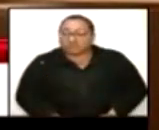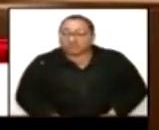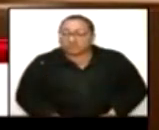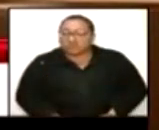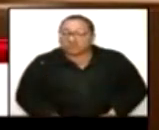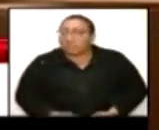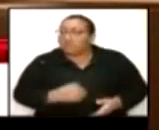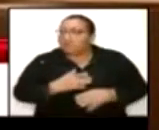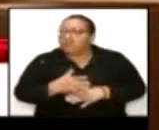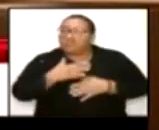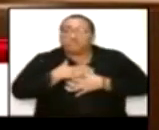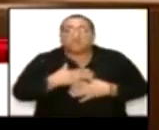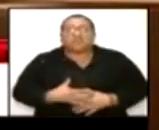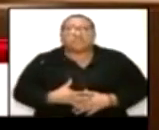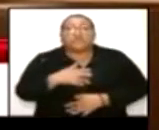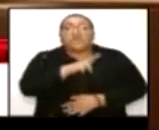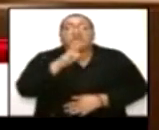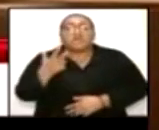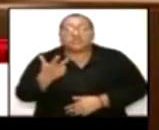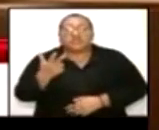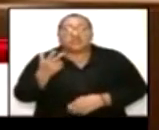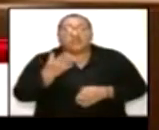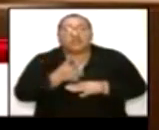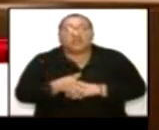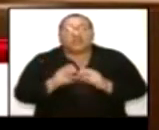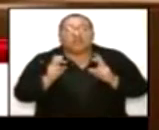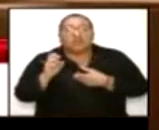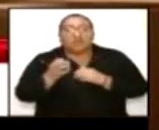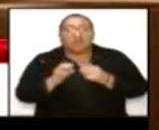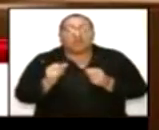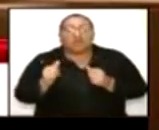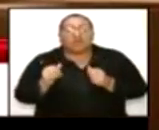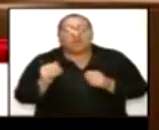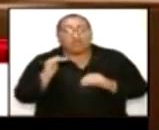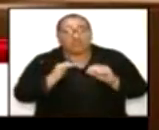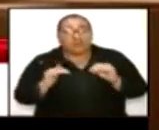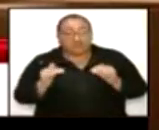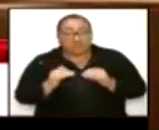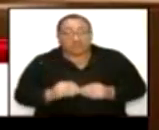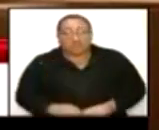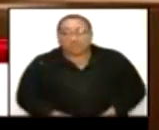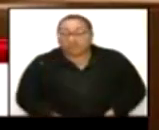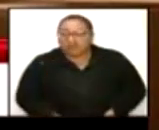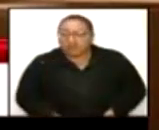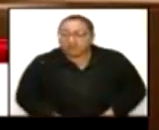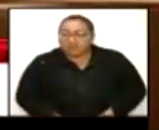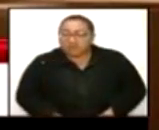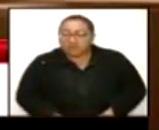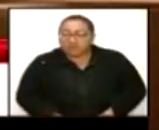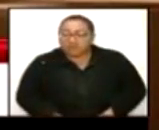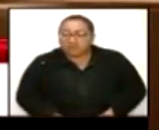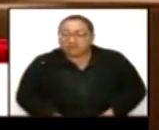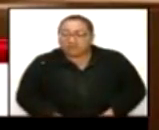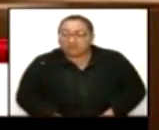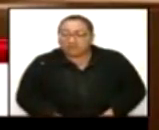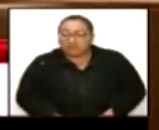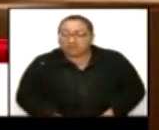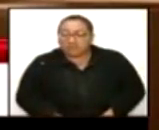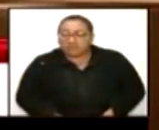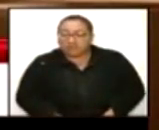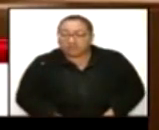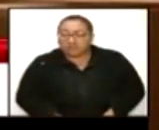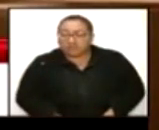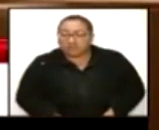accesibilidad física, la tercera accesibilidad económica o asequibilidad y finalmente el acceso a